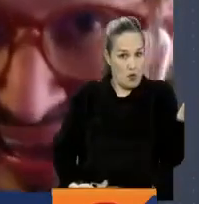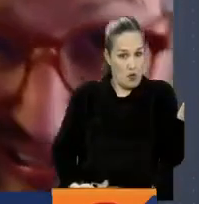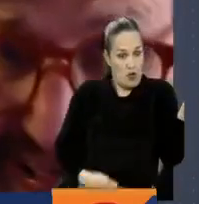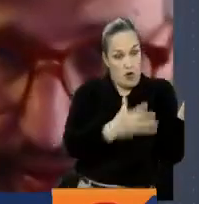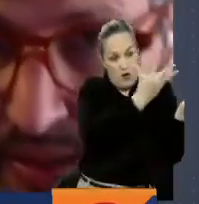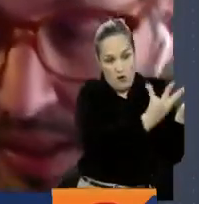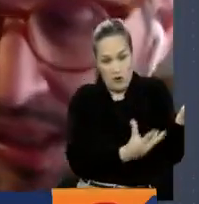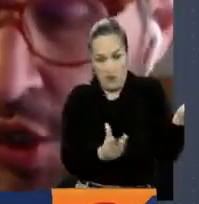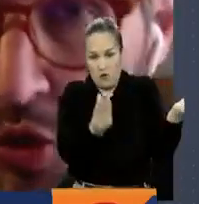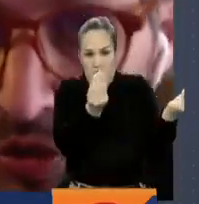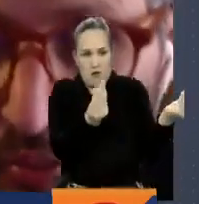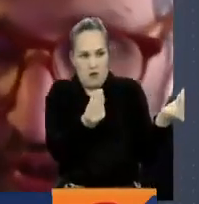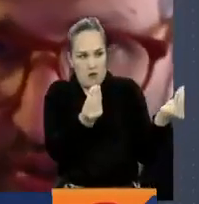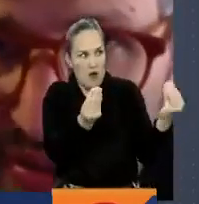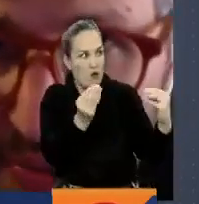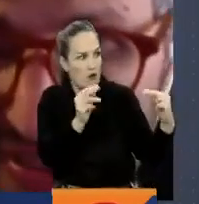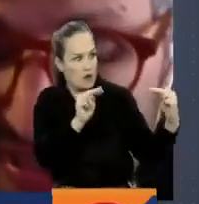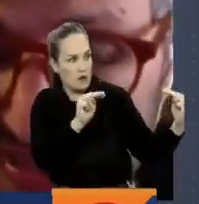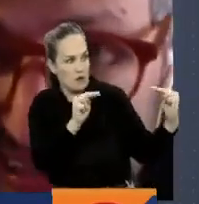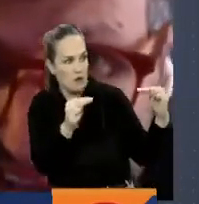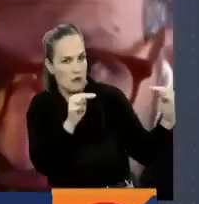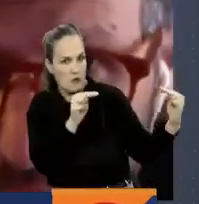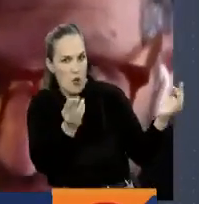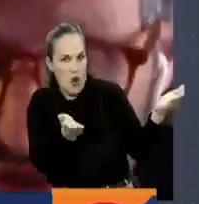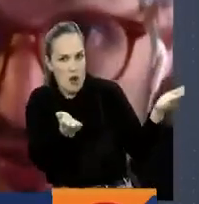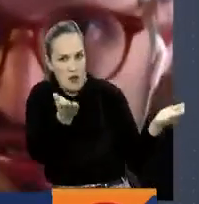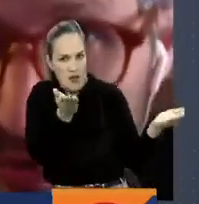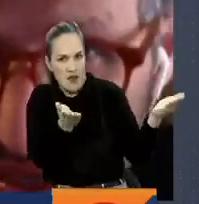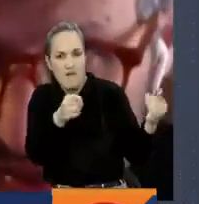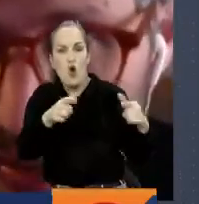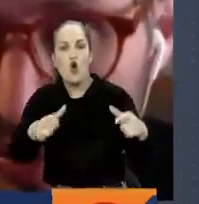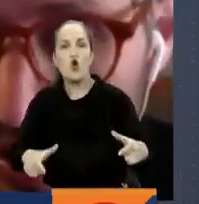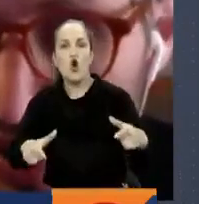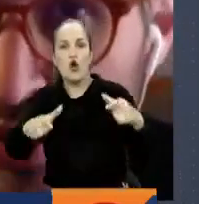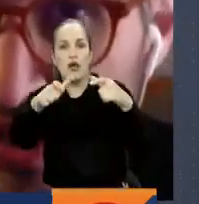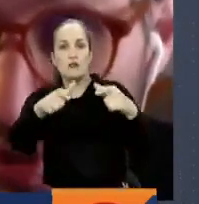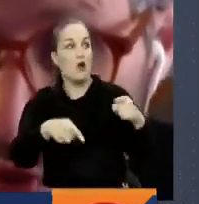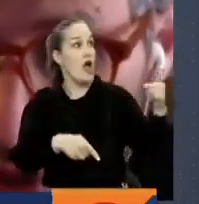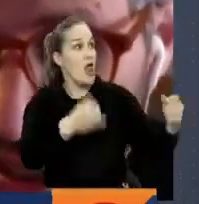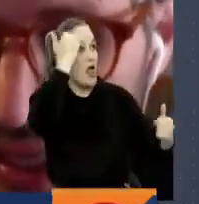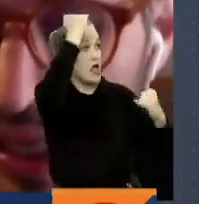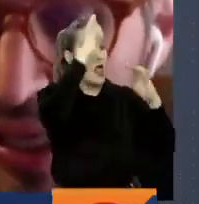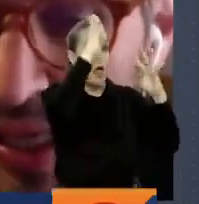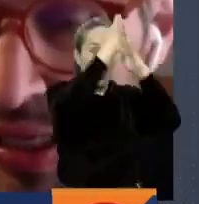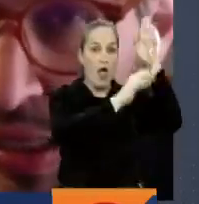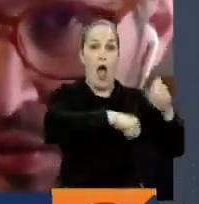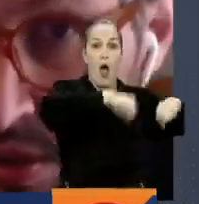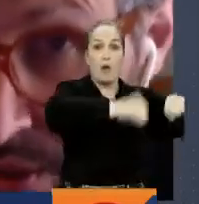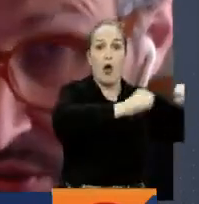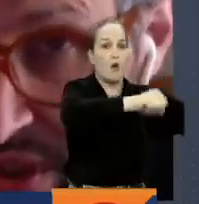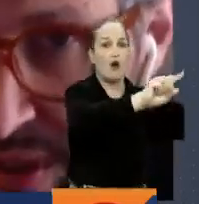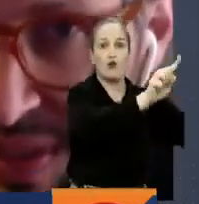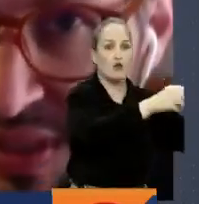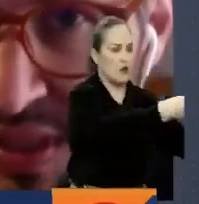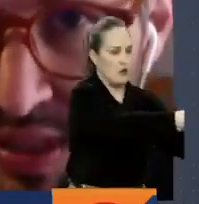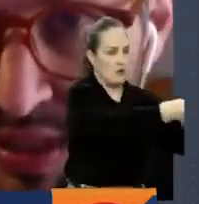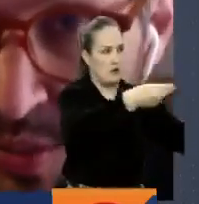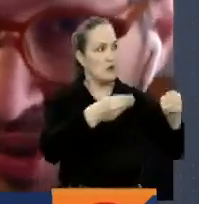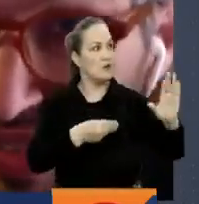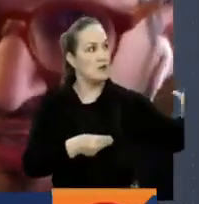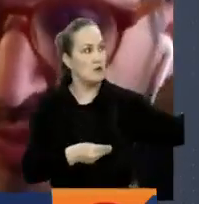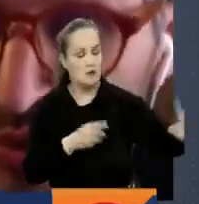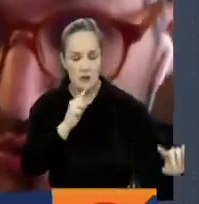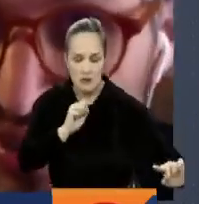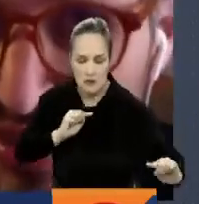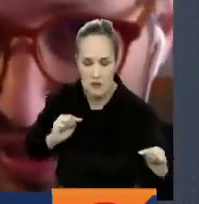congreso le ejerza control político a ese presidente y que el congreso delibere que el congreso discuta eh lo que vemos concretamente